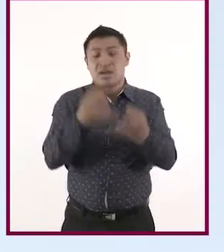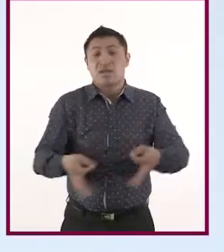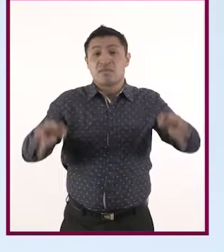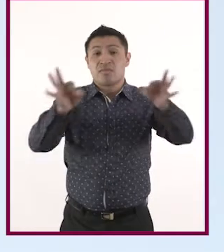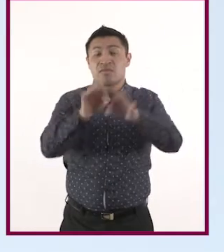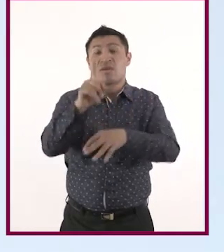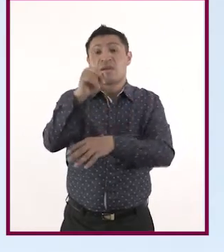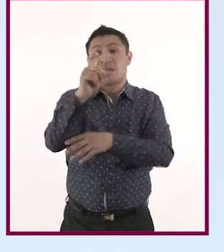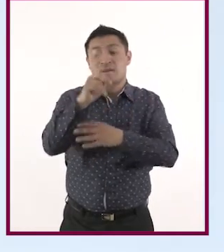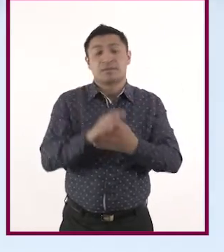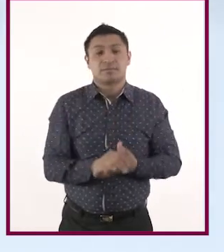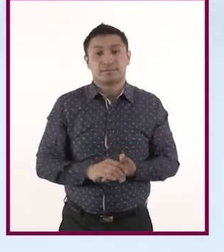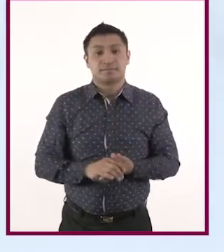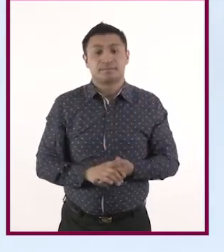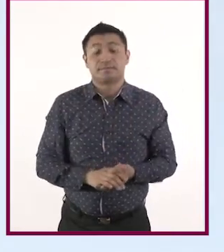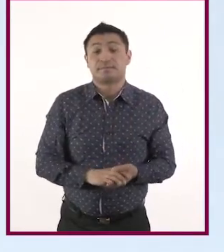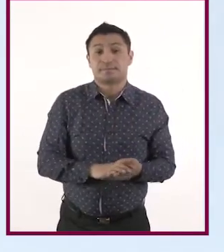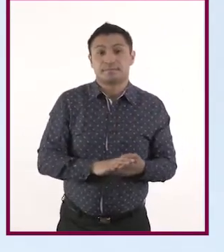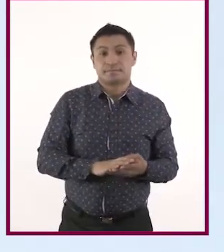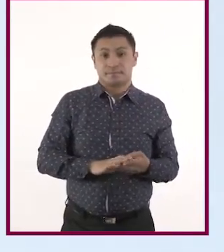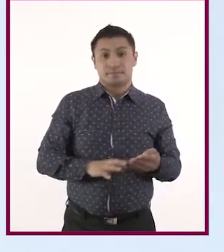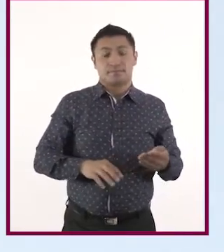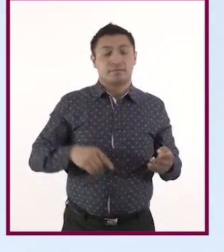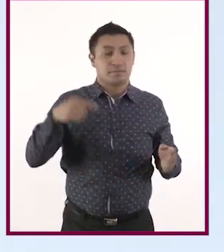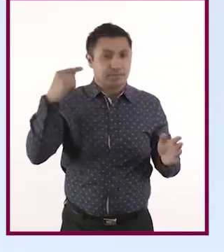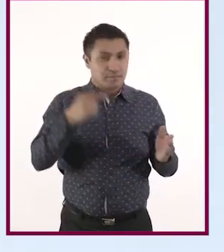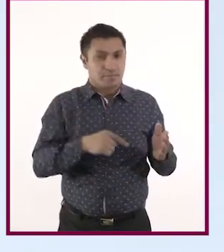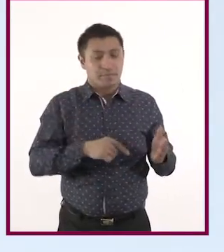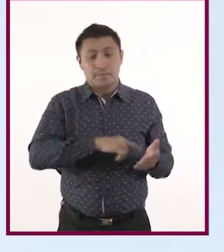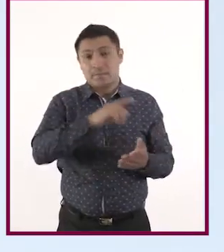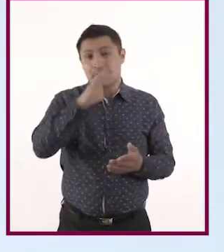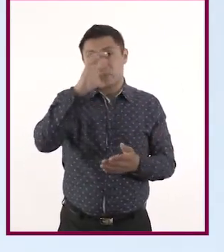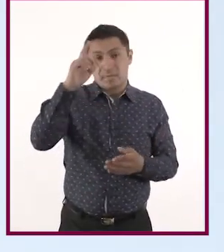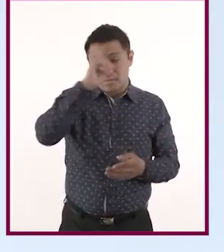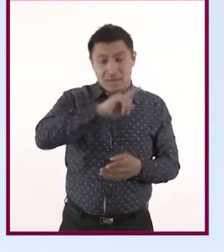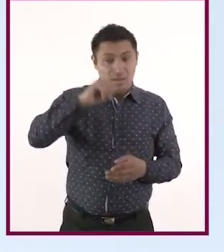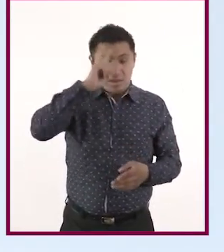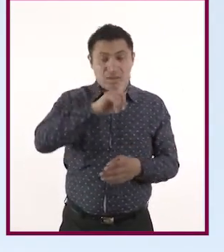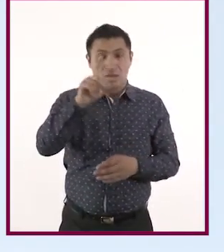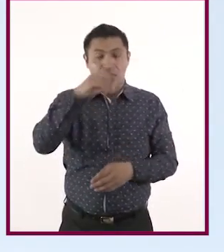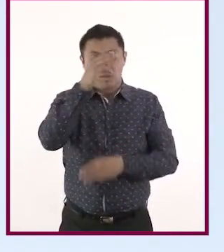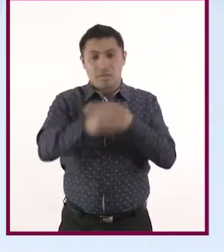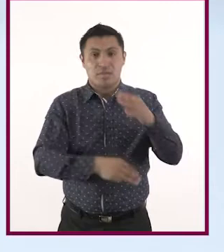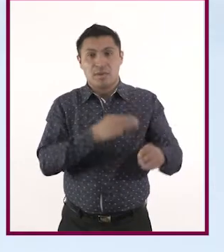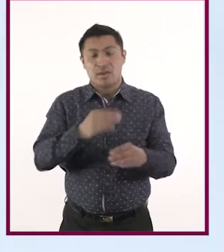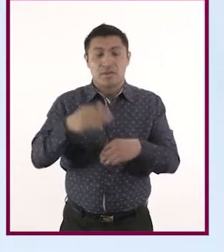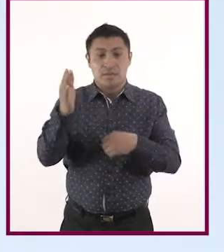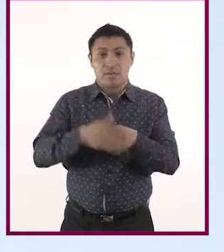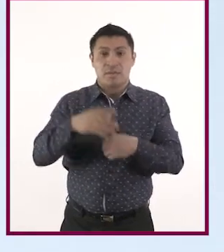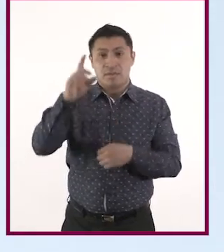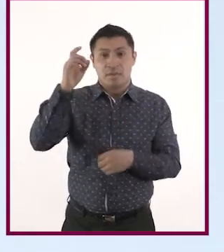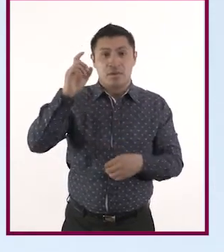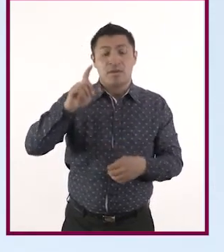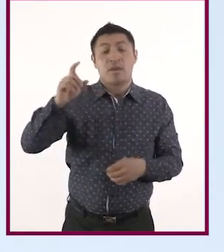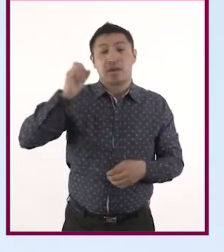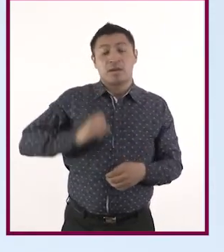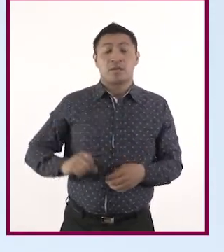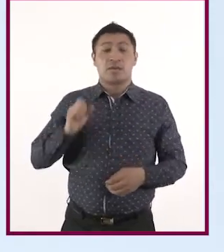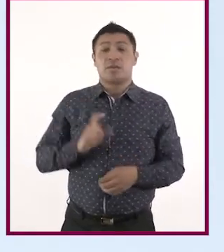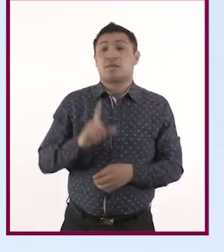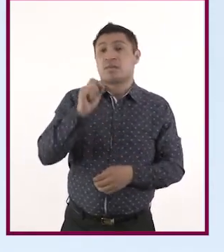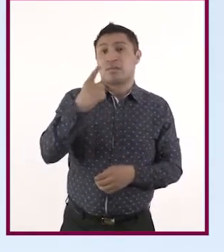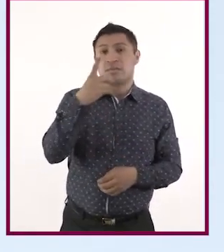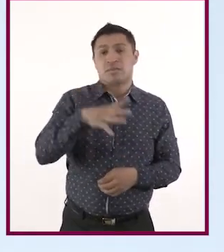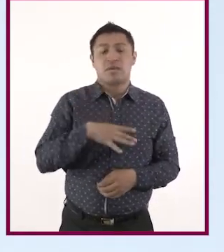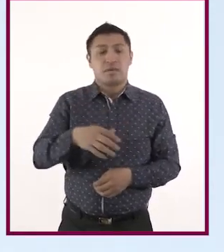líquido esencial. De acuerdo con el Consejo de Agua Mundial, para el siglo XXI se identifican 6 grandes retos